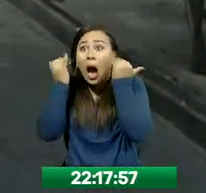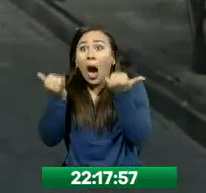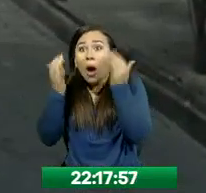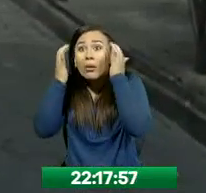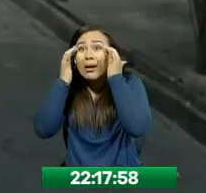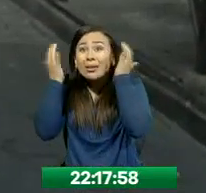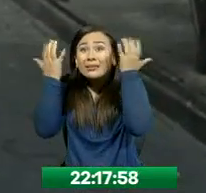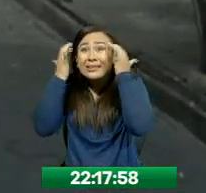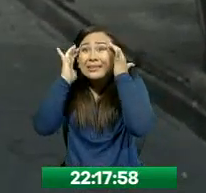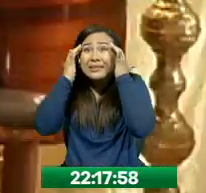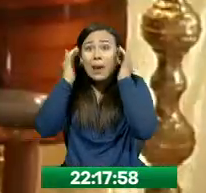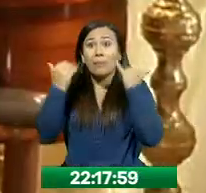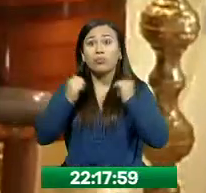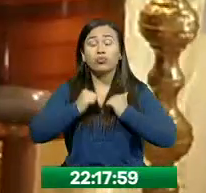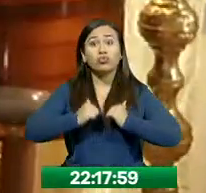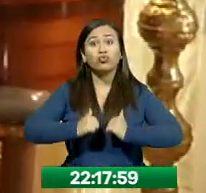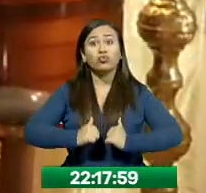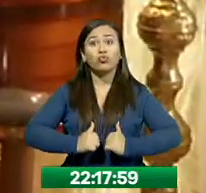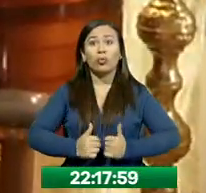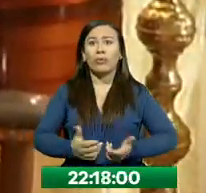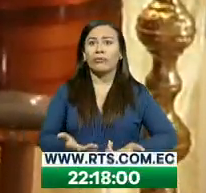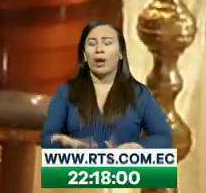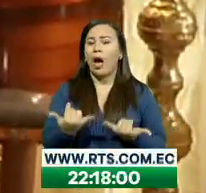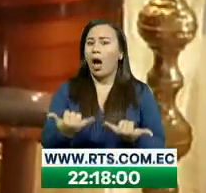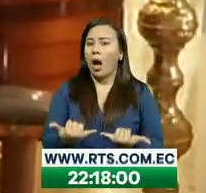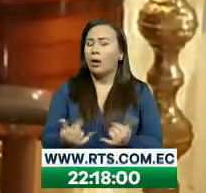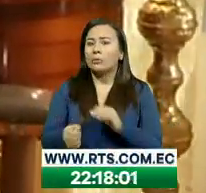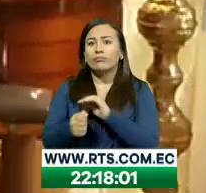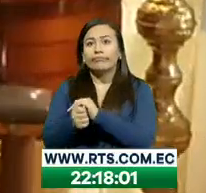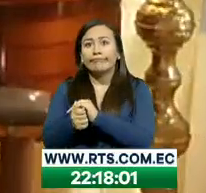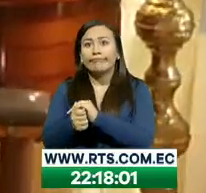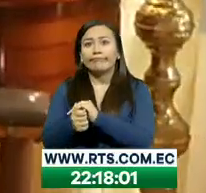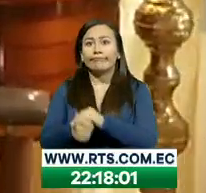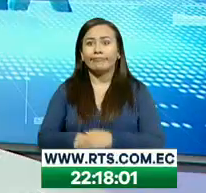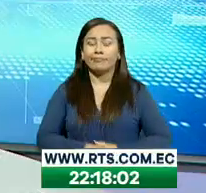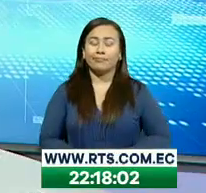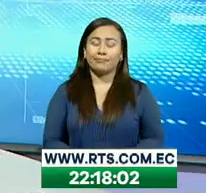no sale, ninguno. Informó José Morales.